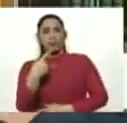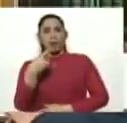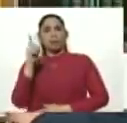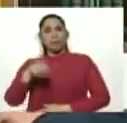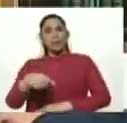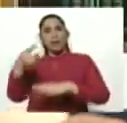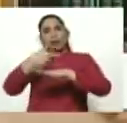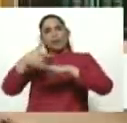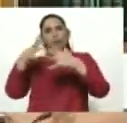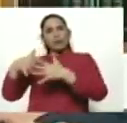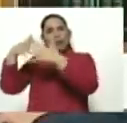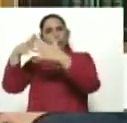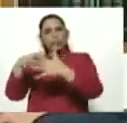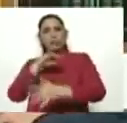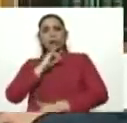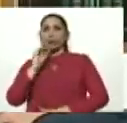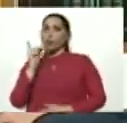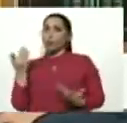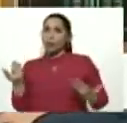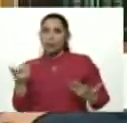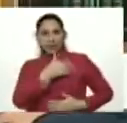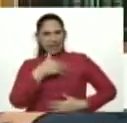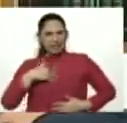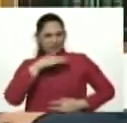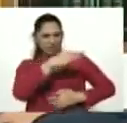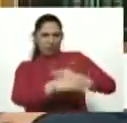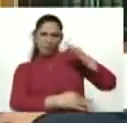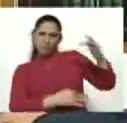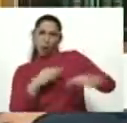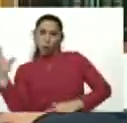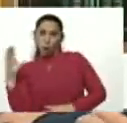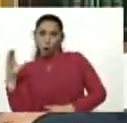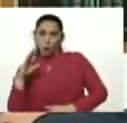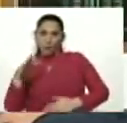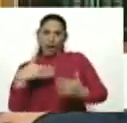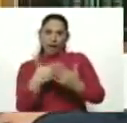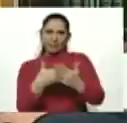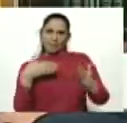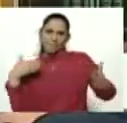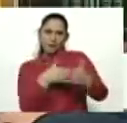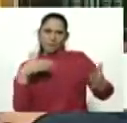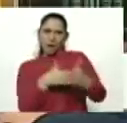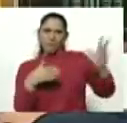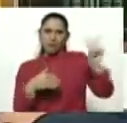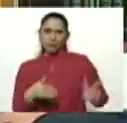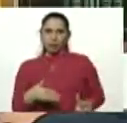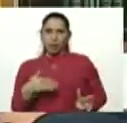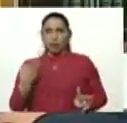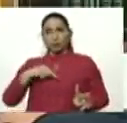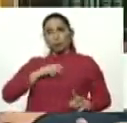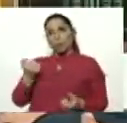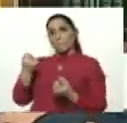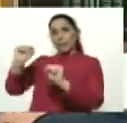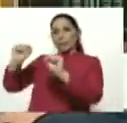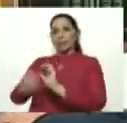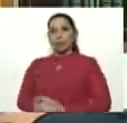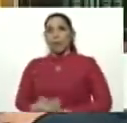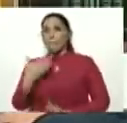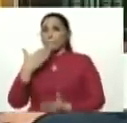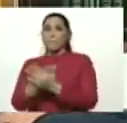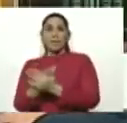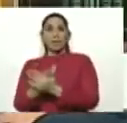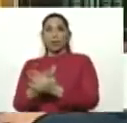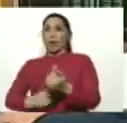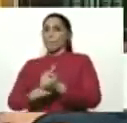gobierno de Estados Unidos, Iván Duque. Querían contaminar desde Colombia a Venezuela y lo hemos impedido. Por eso le pido el apoyo de ustedes, no acepten